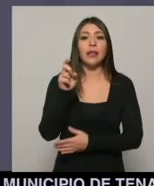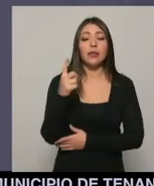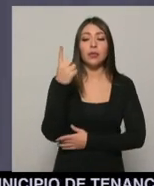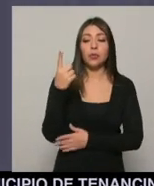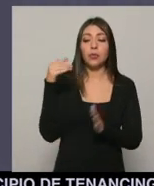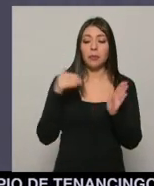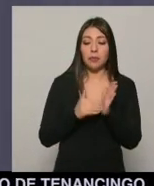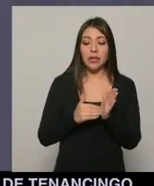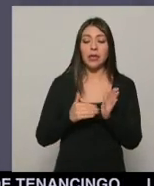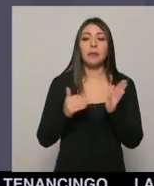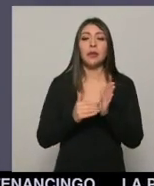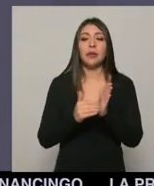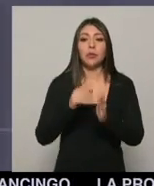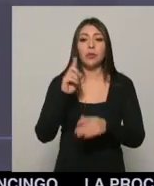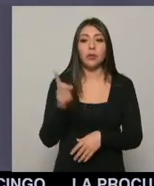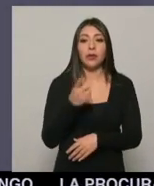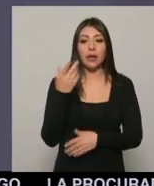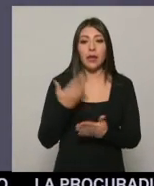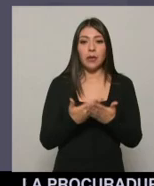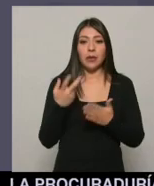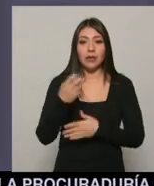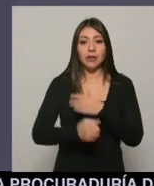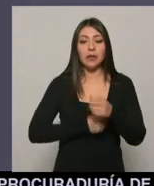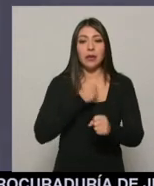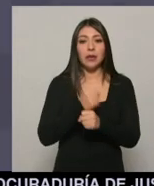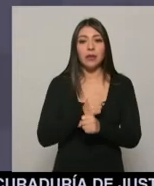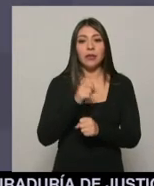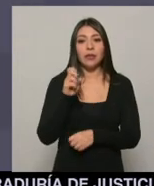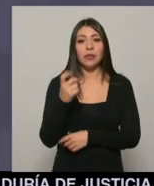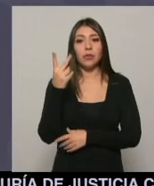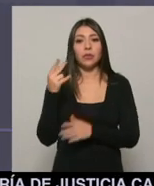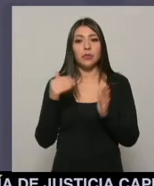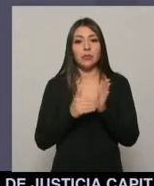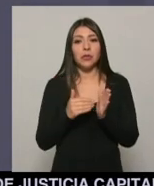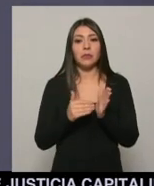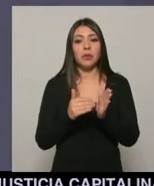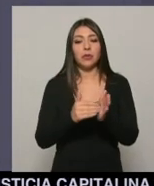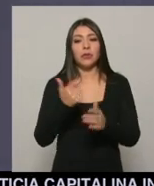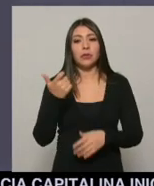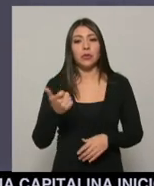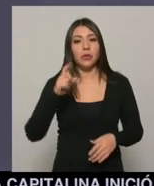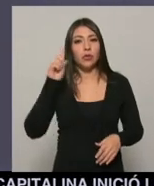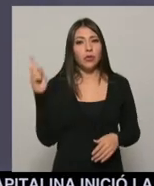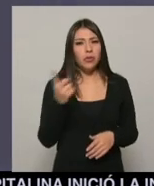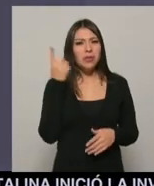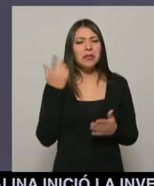Este año con López Obrador va a invertir 32,000 millones de dólares. La realidad es que es absolutamente nada. Y la